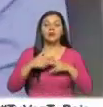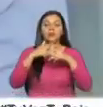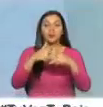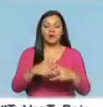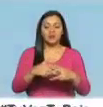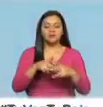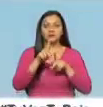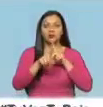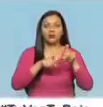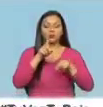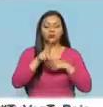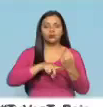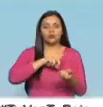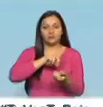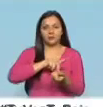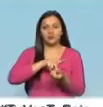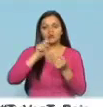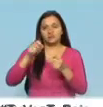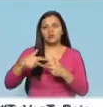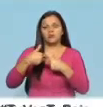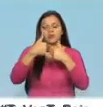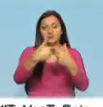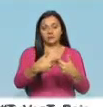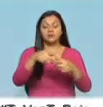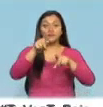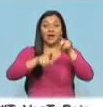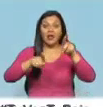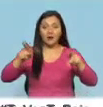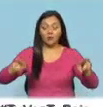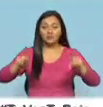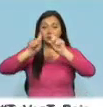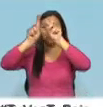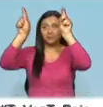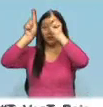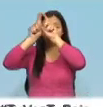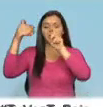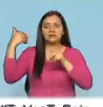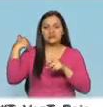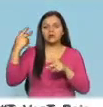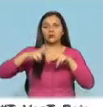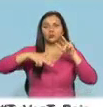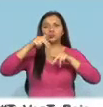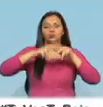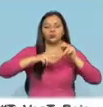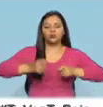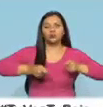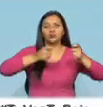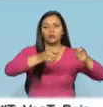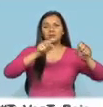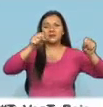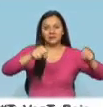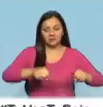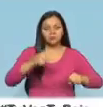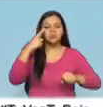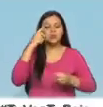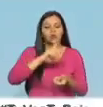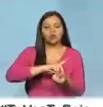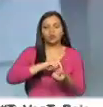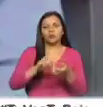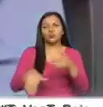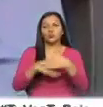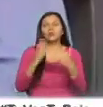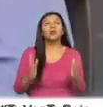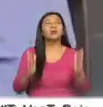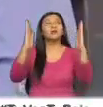consultorios médicos de Manabí. Hay algunos promotores inmobiliarios que ya están interesados en construir nueva infraestructura, porque se vinieron